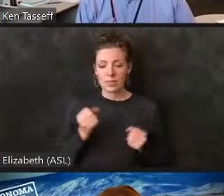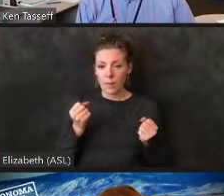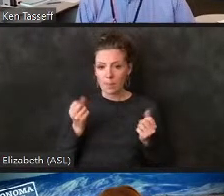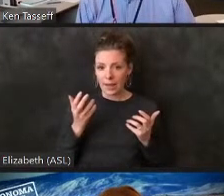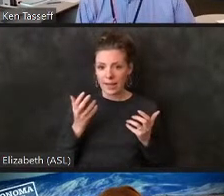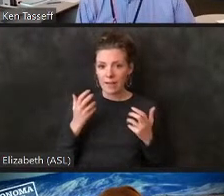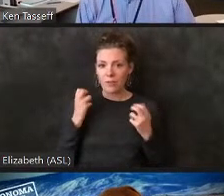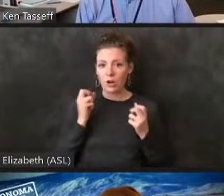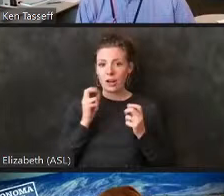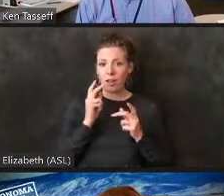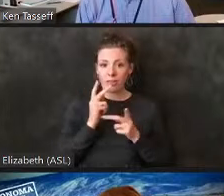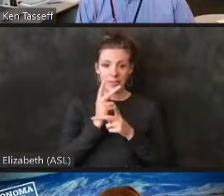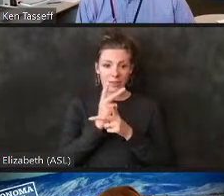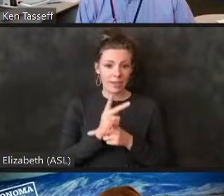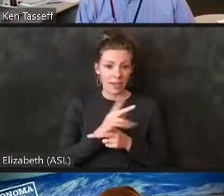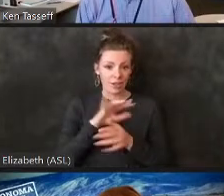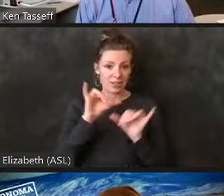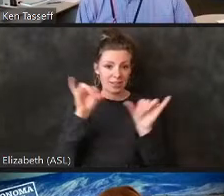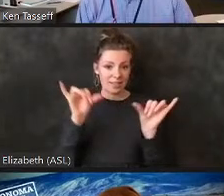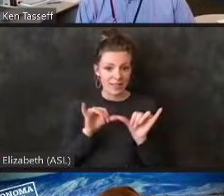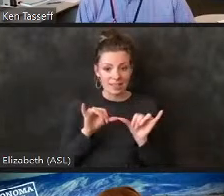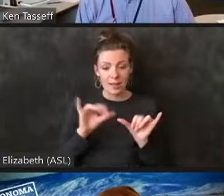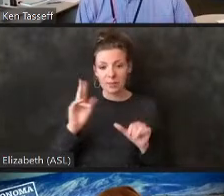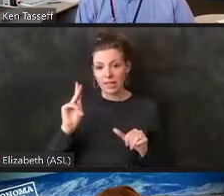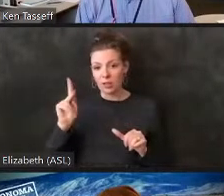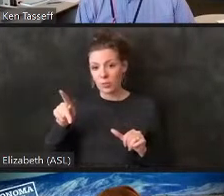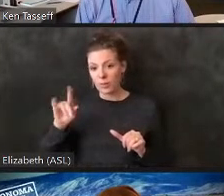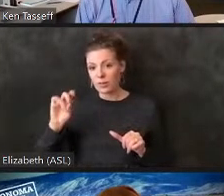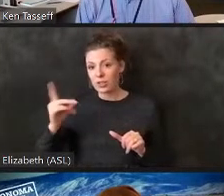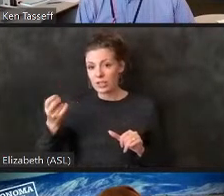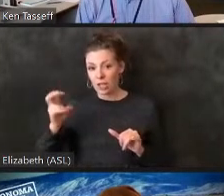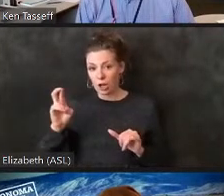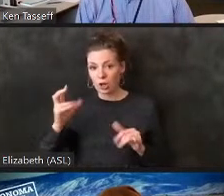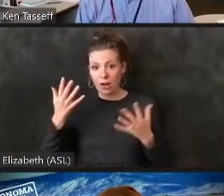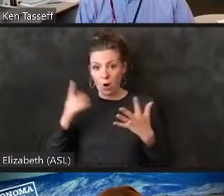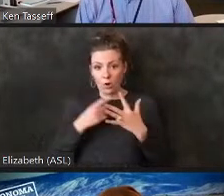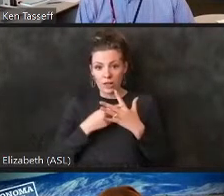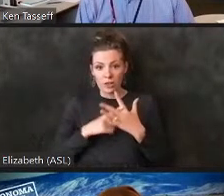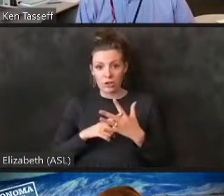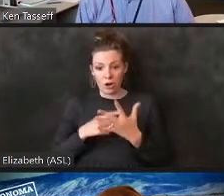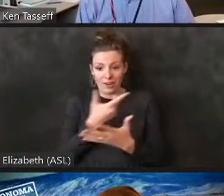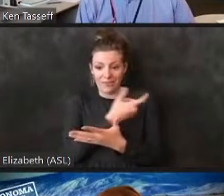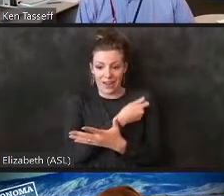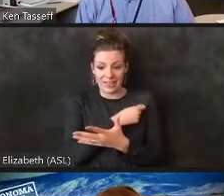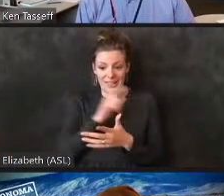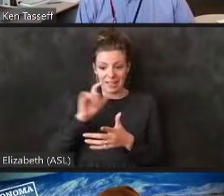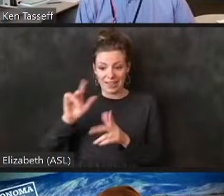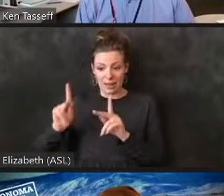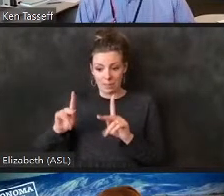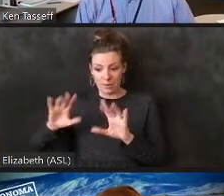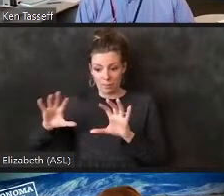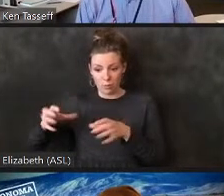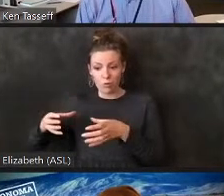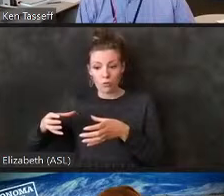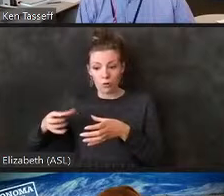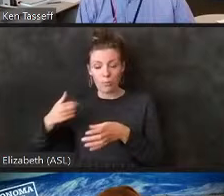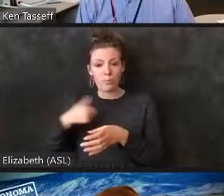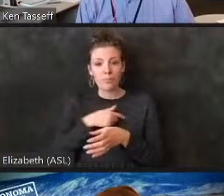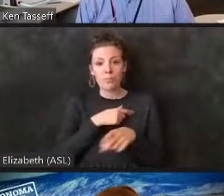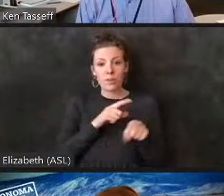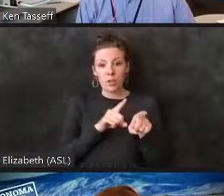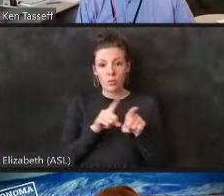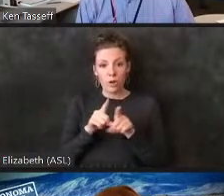arriba de 65 años. Sabemos que Kaiser y Sutter habían empezado vacunando ese grupo de personas arriba